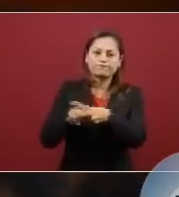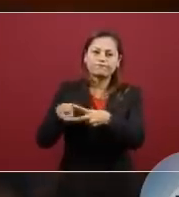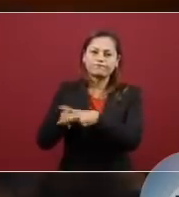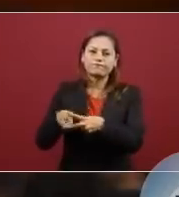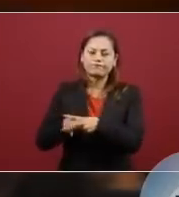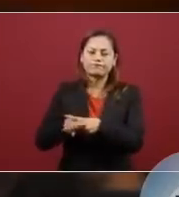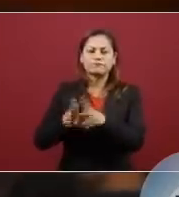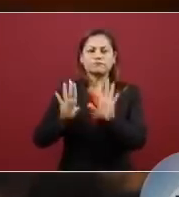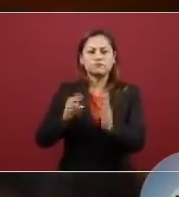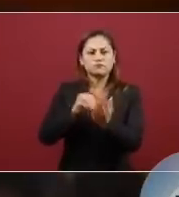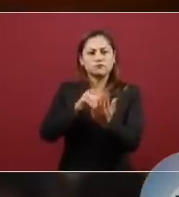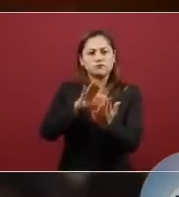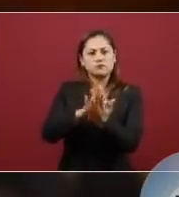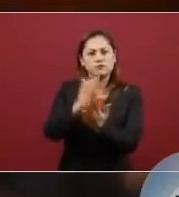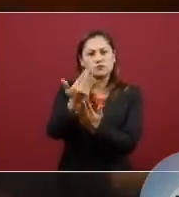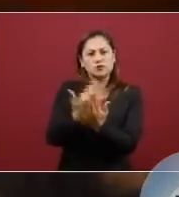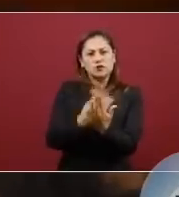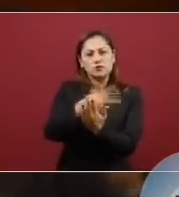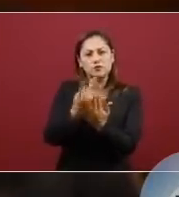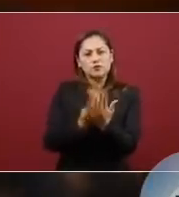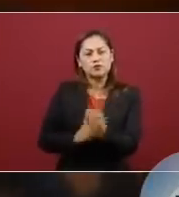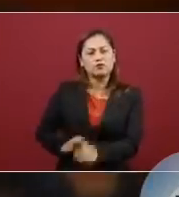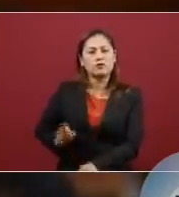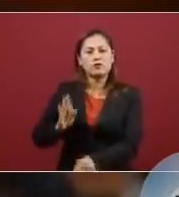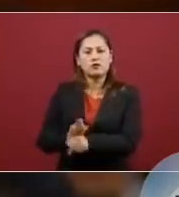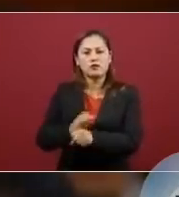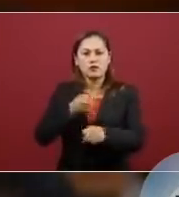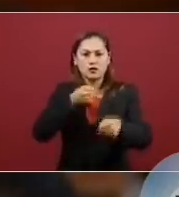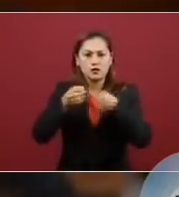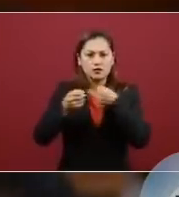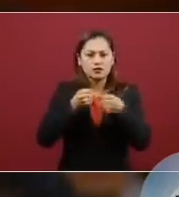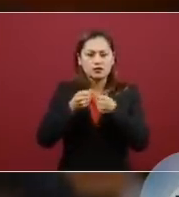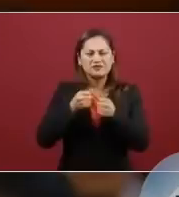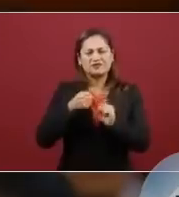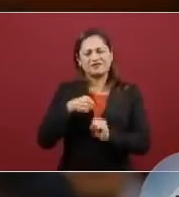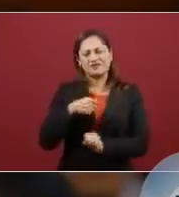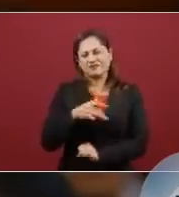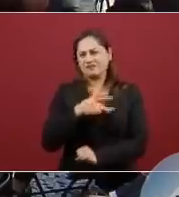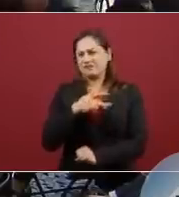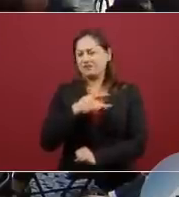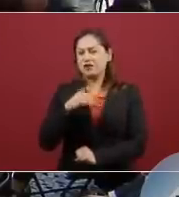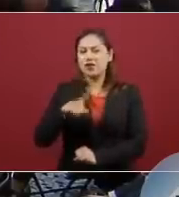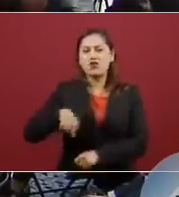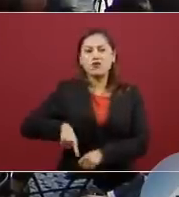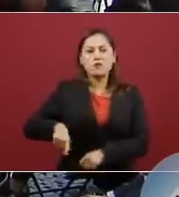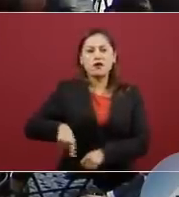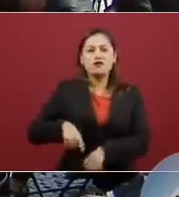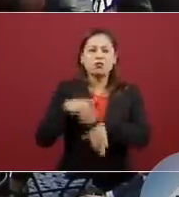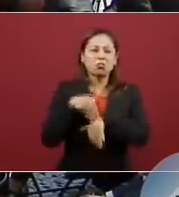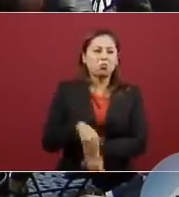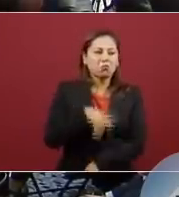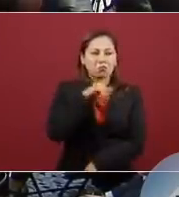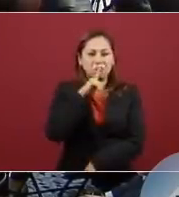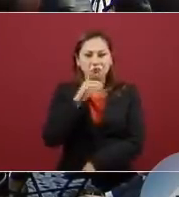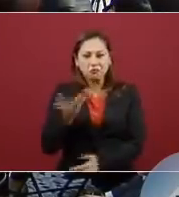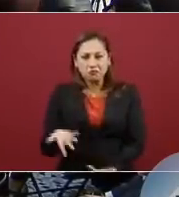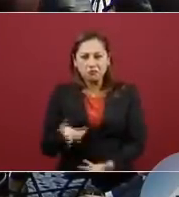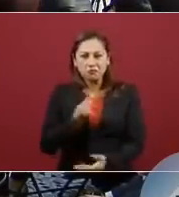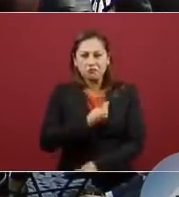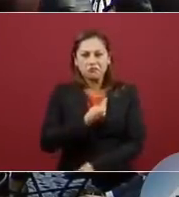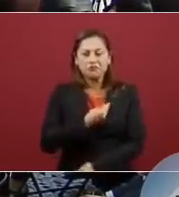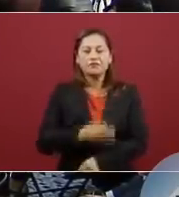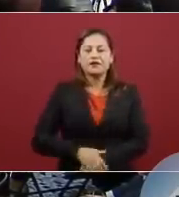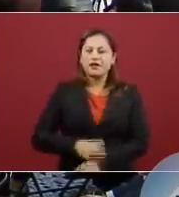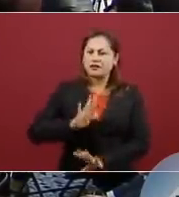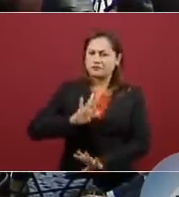a periodistas me suena un poco resignación del gobierno actual. Y yo quisiera saber si no tiene